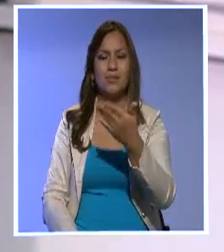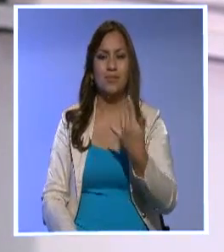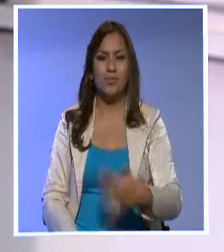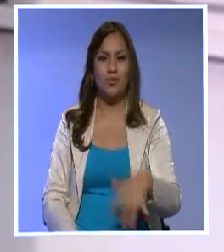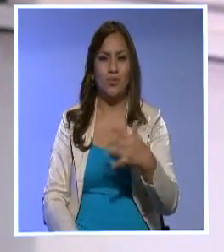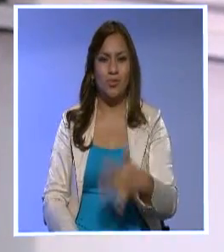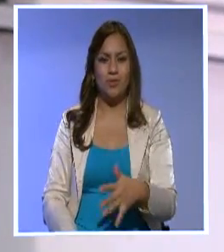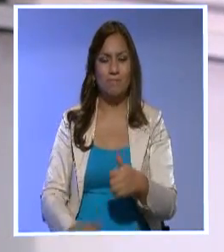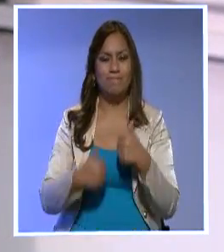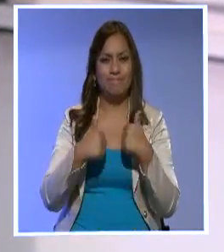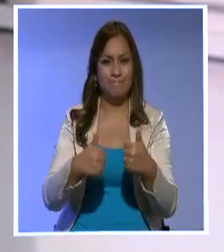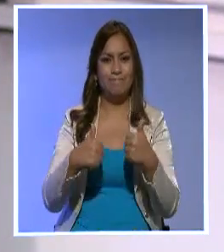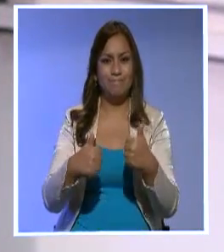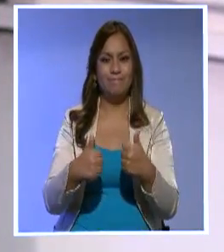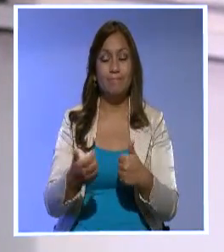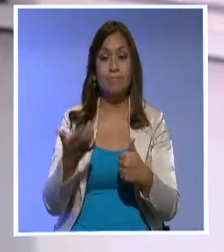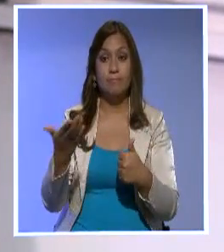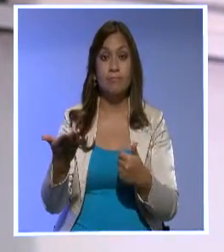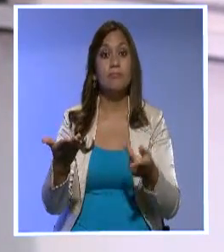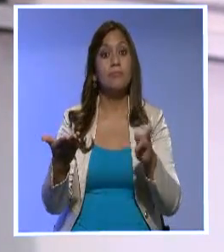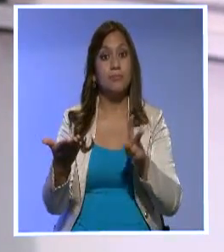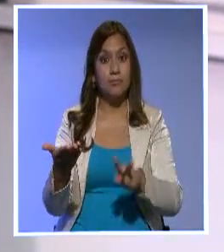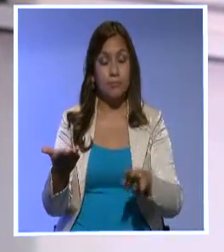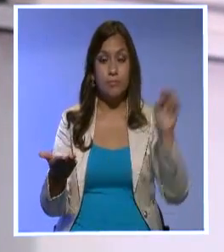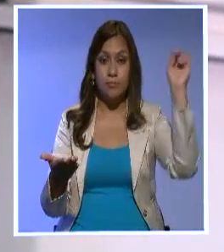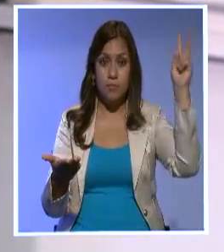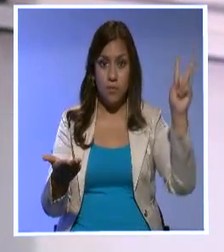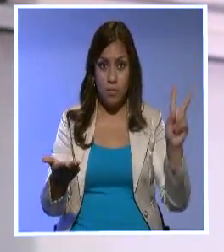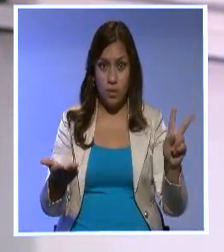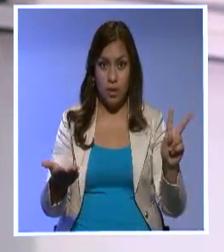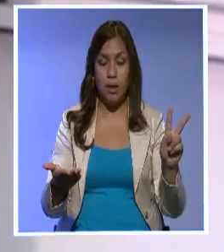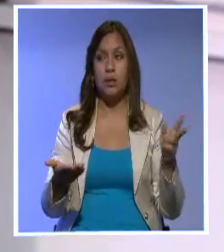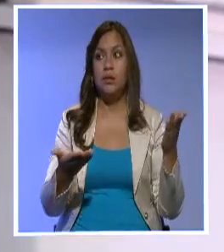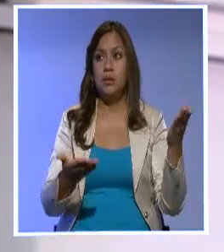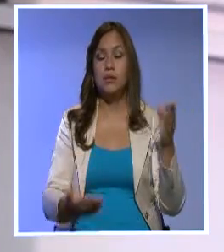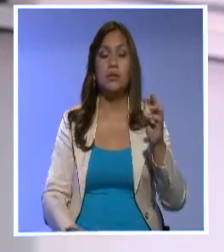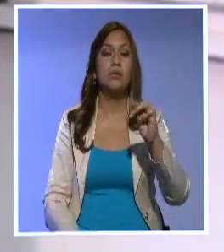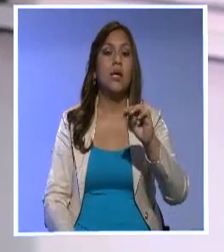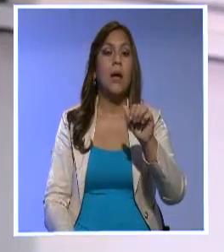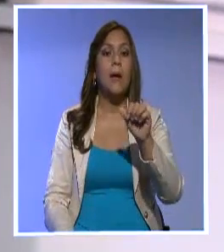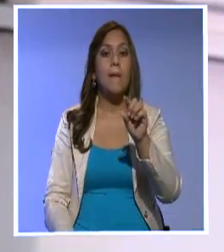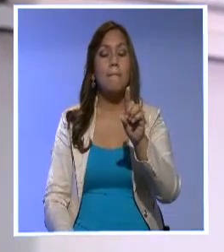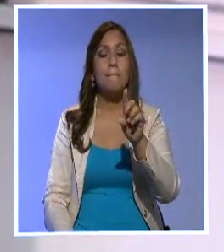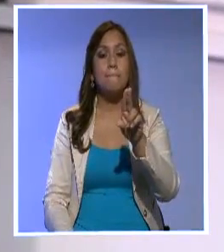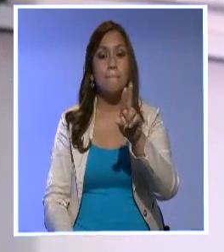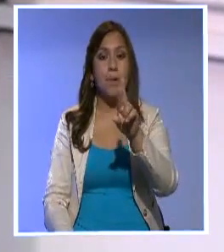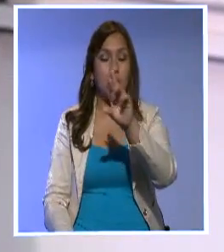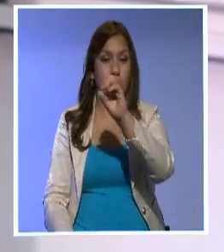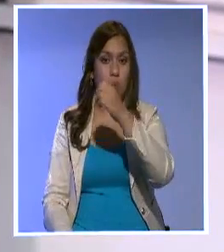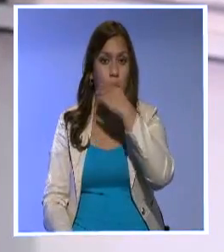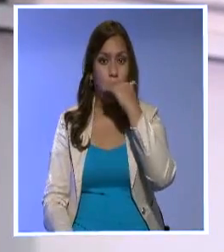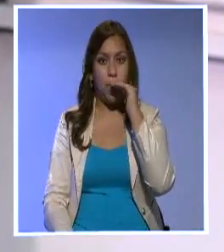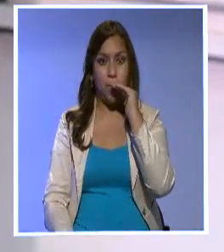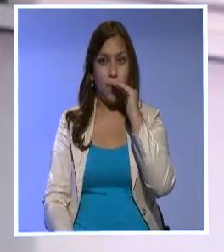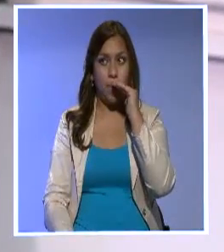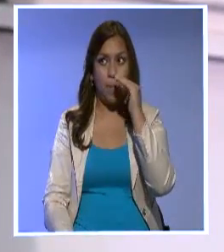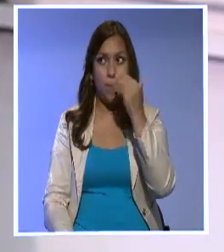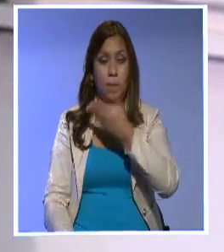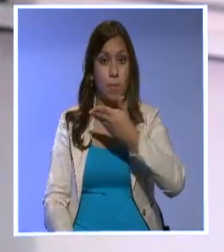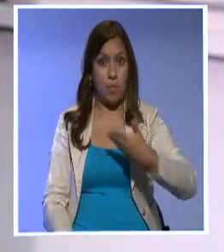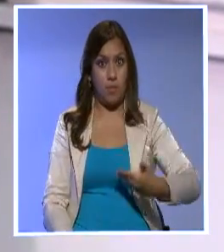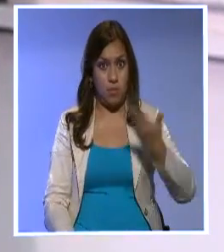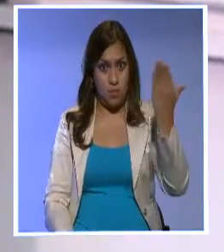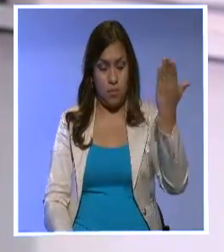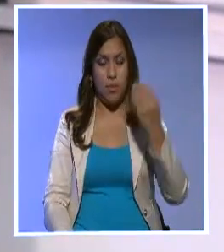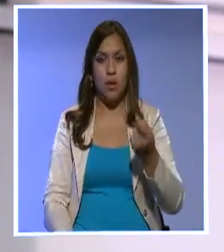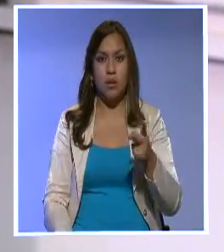del presidente nicolás maduro de evo morales que fueron además como ellos lo dicen fidel era como un